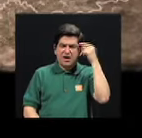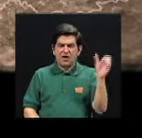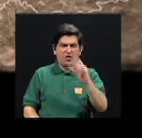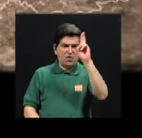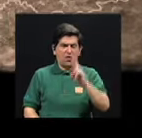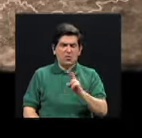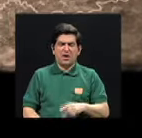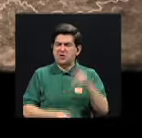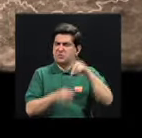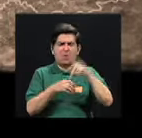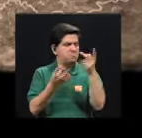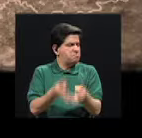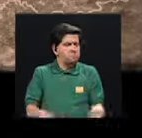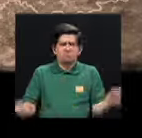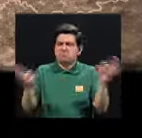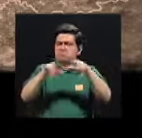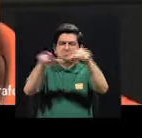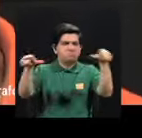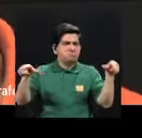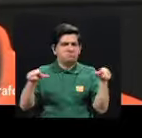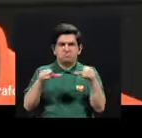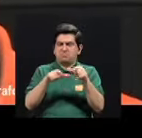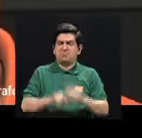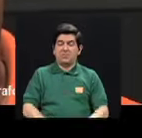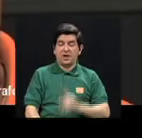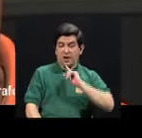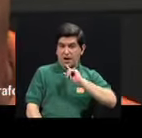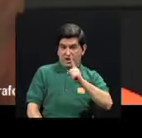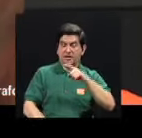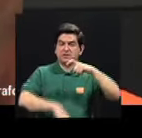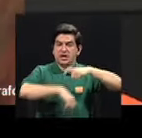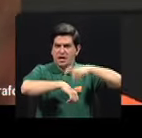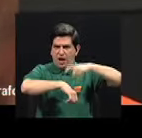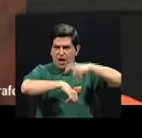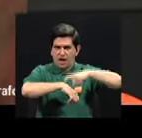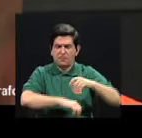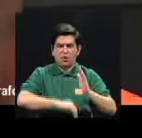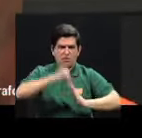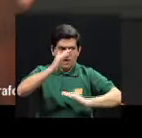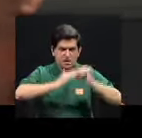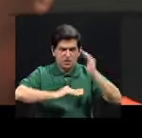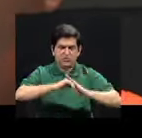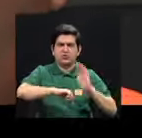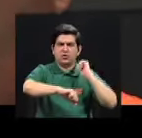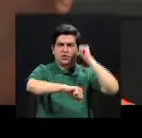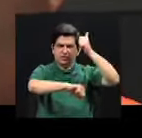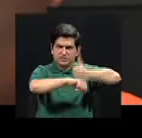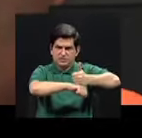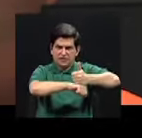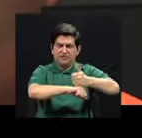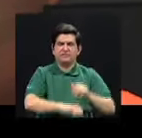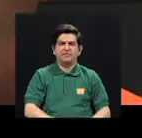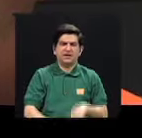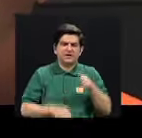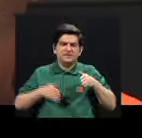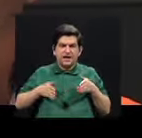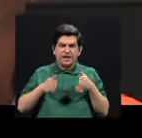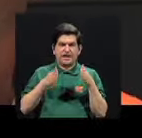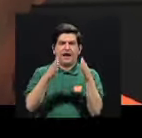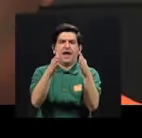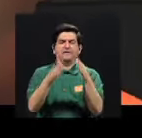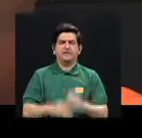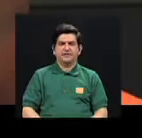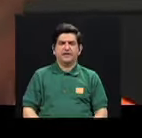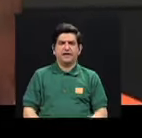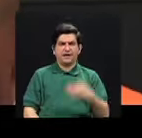del Estado costarricense no era significativa en la zona. Y hay que destacar que en el momento en que se construye o se habilita